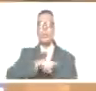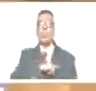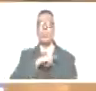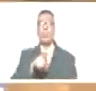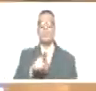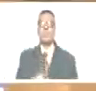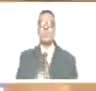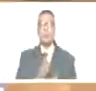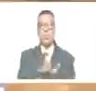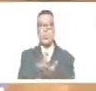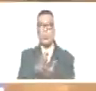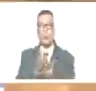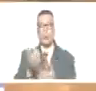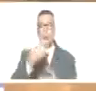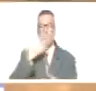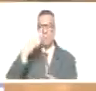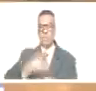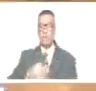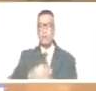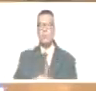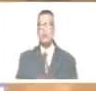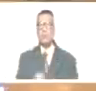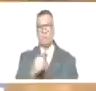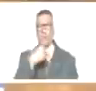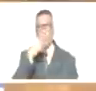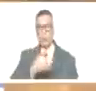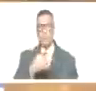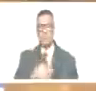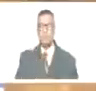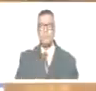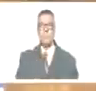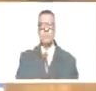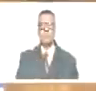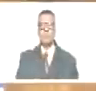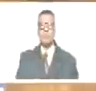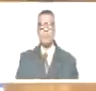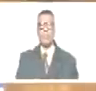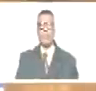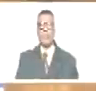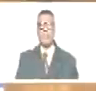el camino correcto, por el camino que dejó